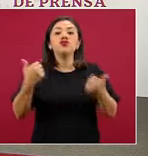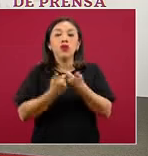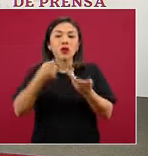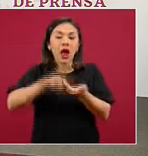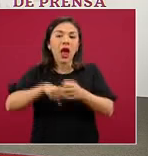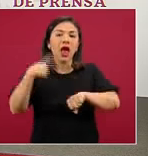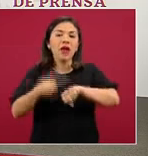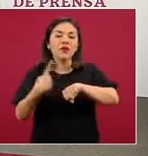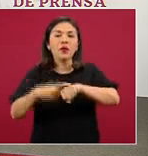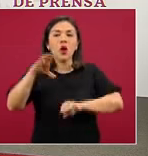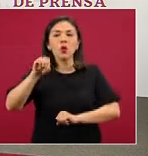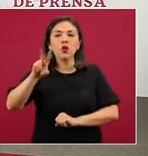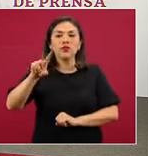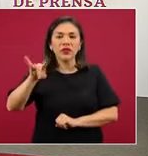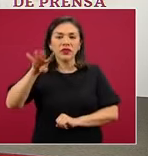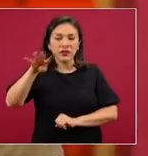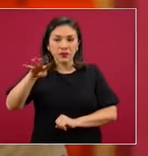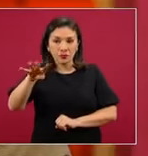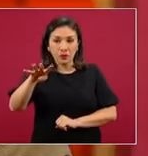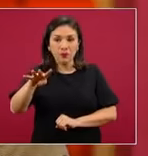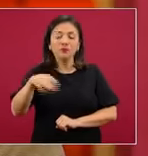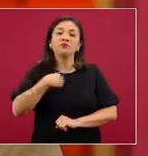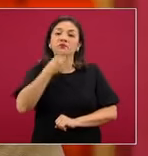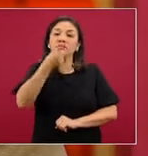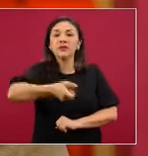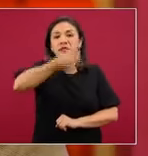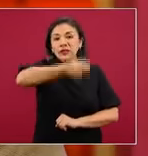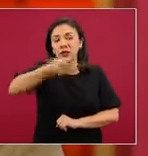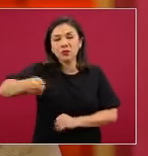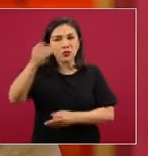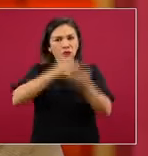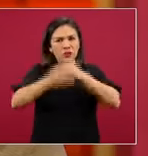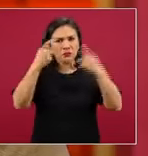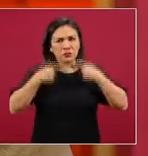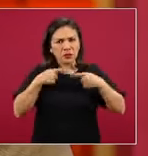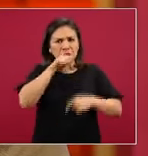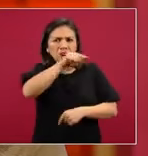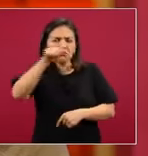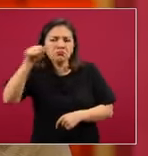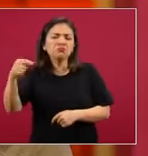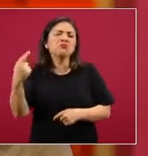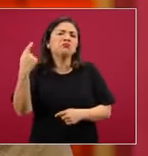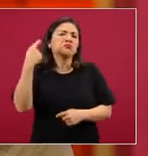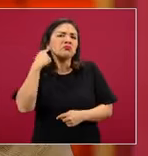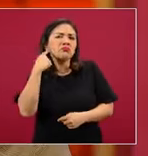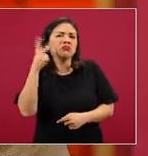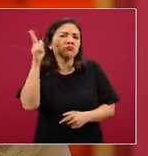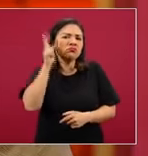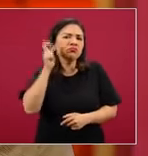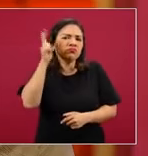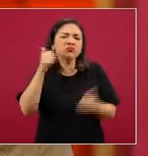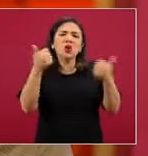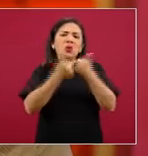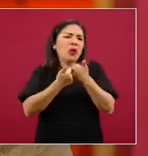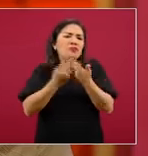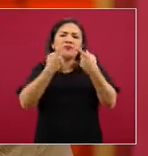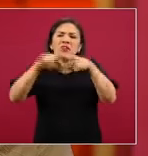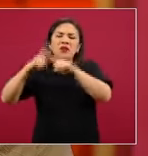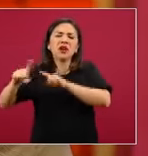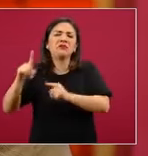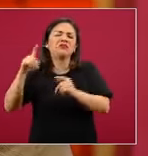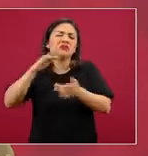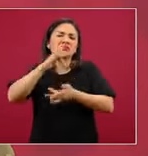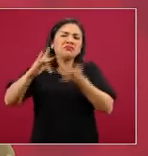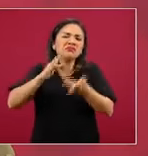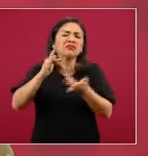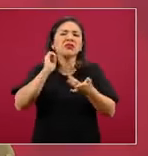la COVID-19. Aquí un saludo para todas las personas que nos escuchan por cualquiera de los medios, desde sus